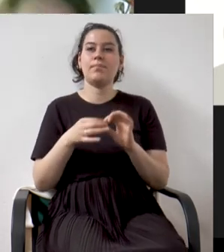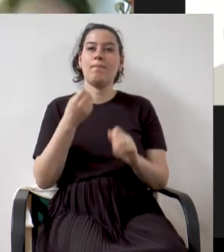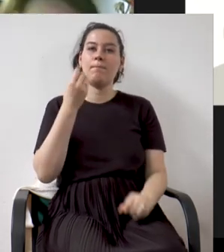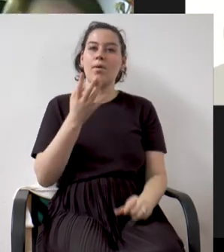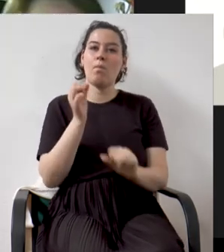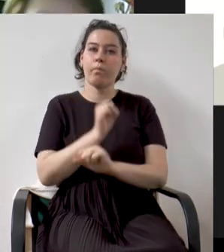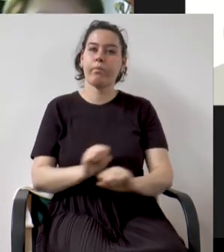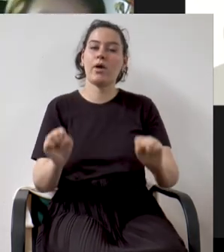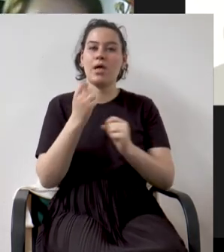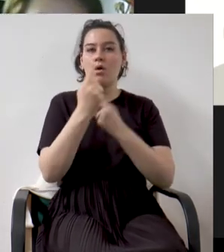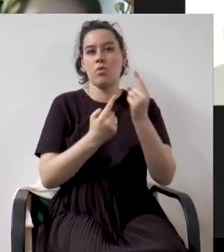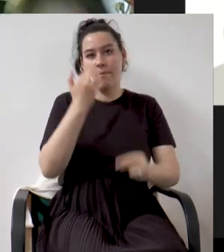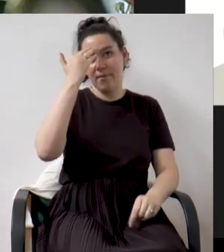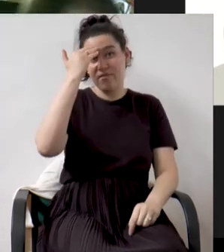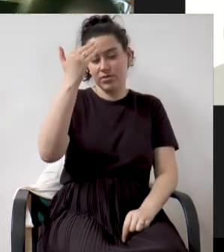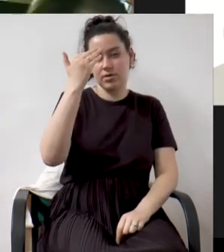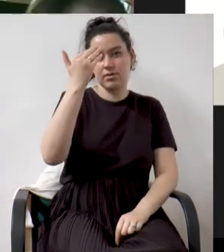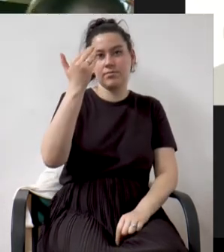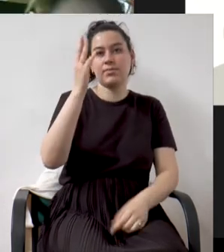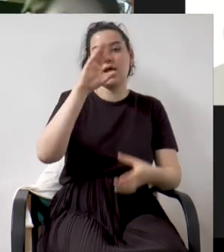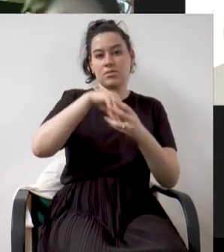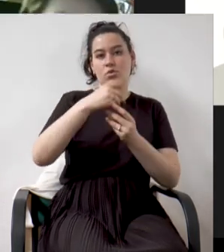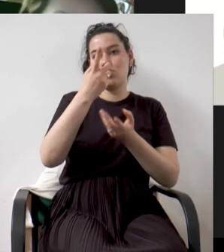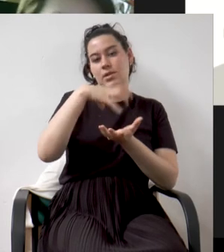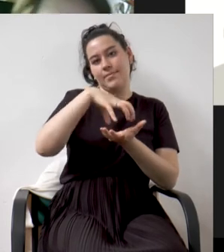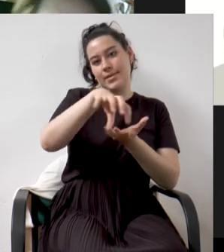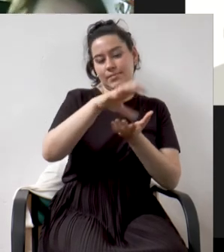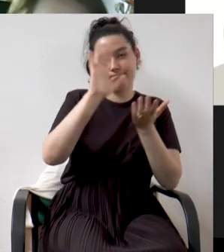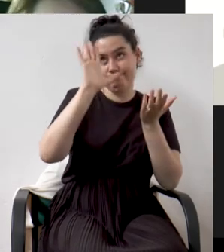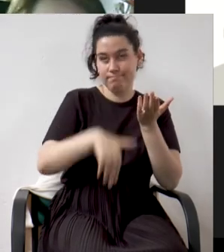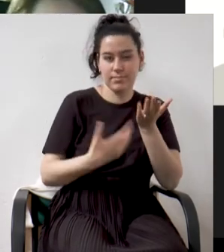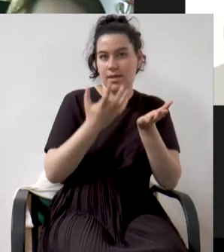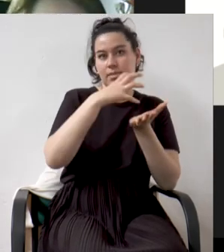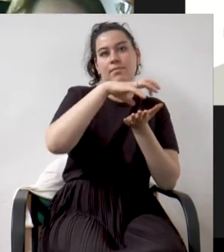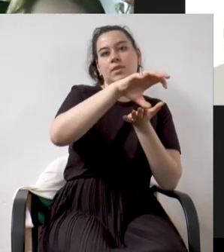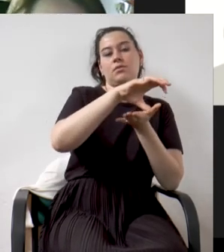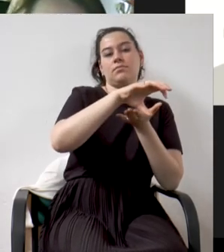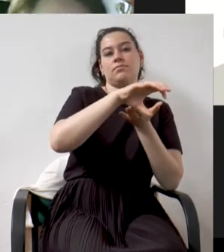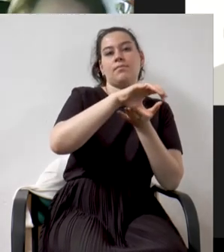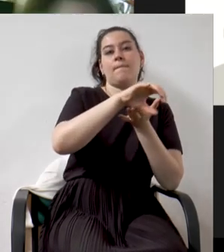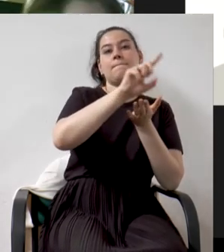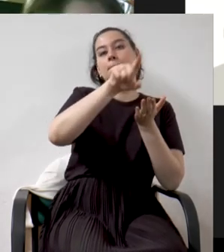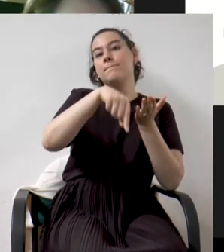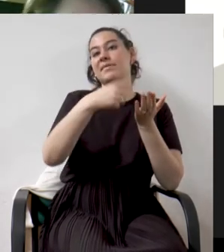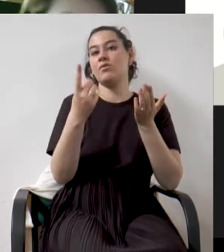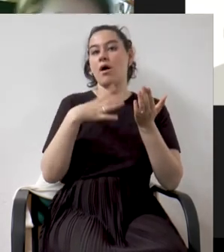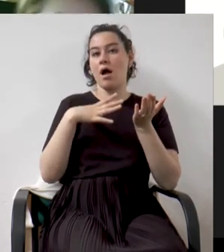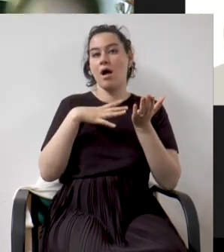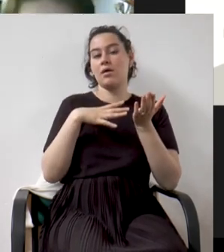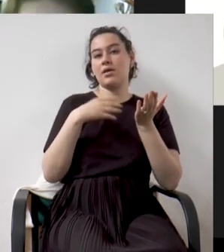pueden quedar docentes que van a estar en un departamento X del CENUR, pero tienen un